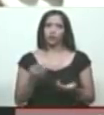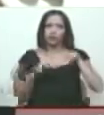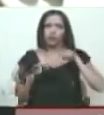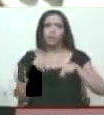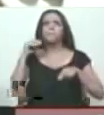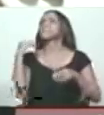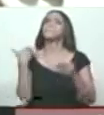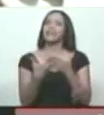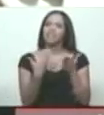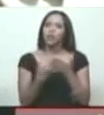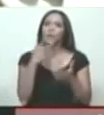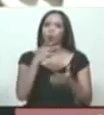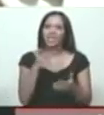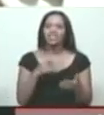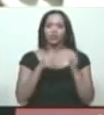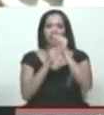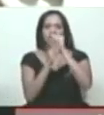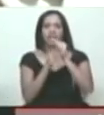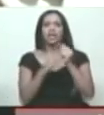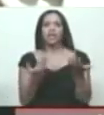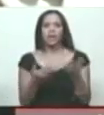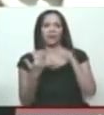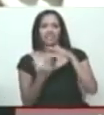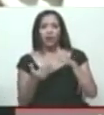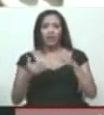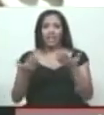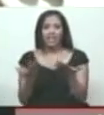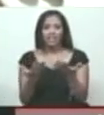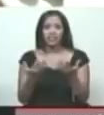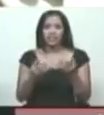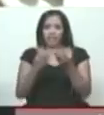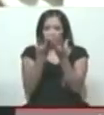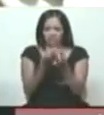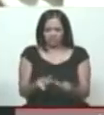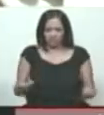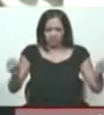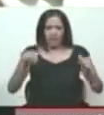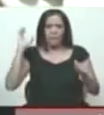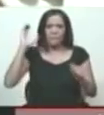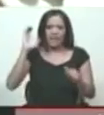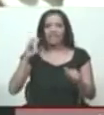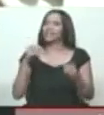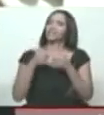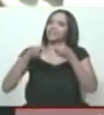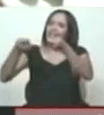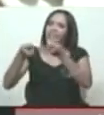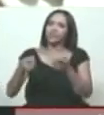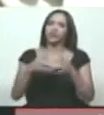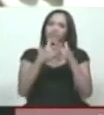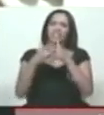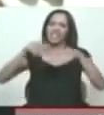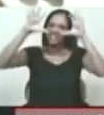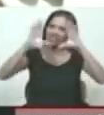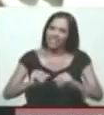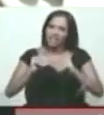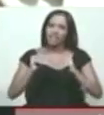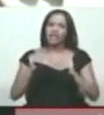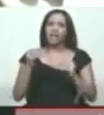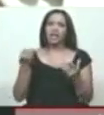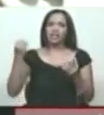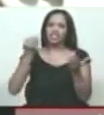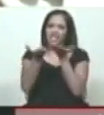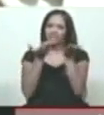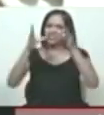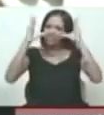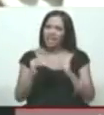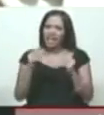un liderazgo. ¿Basado en qué? En destruir a un país, entregárselo al imperialismo. En quitarle la luz a la gente, en quitarle los servicios, en quitarle todo.